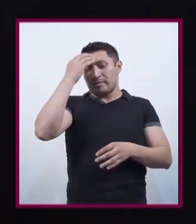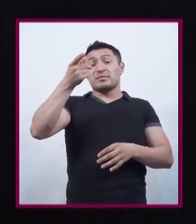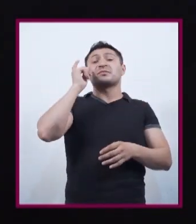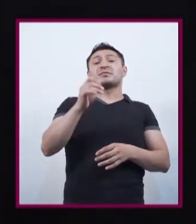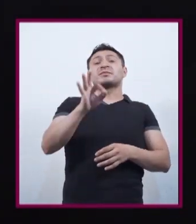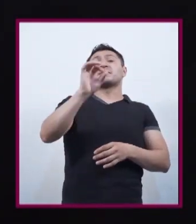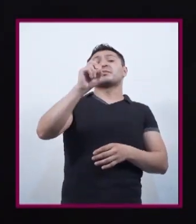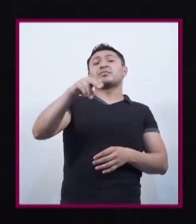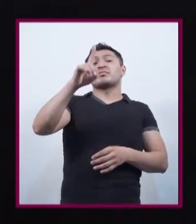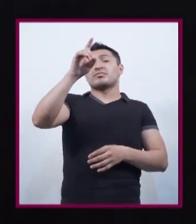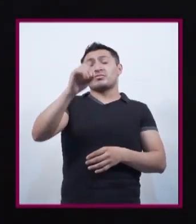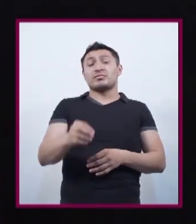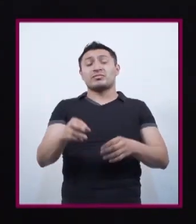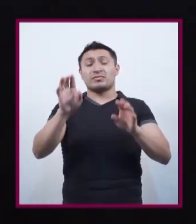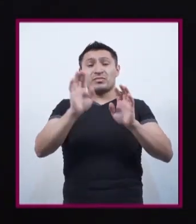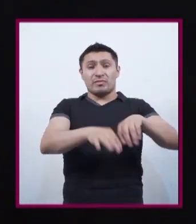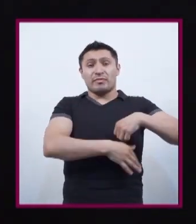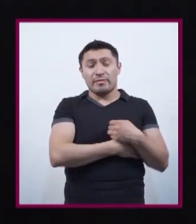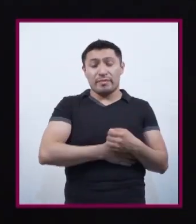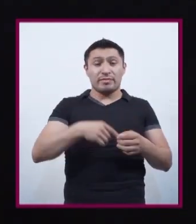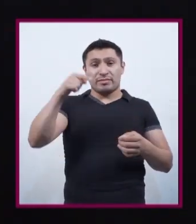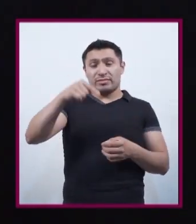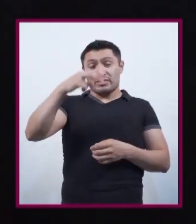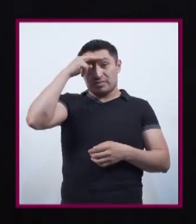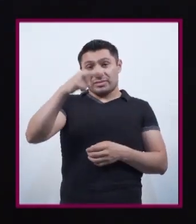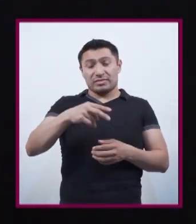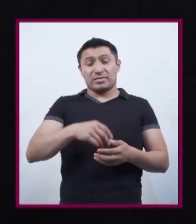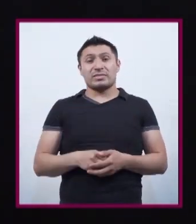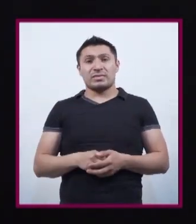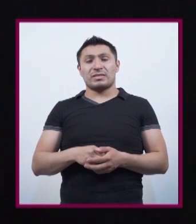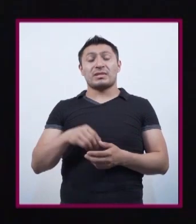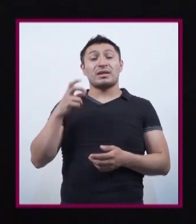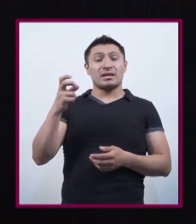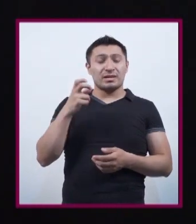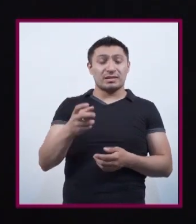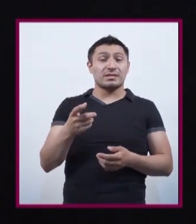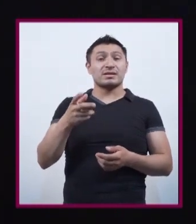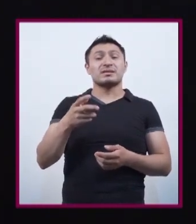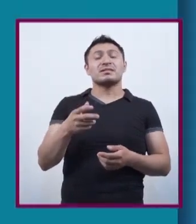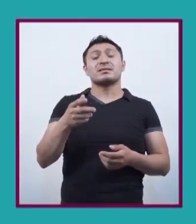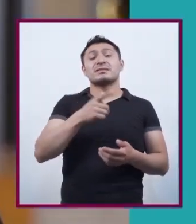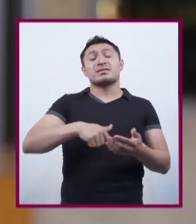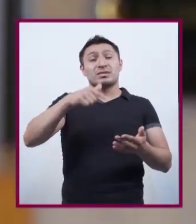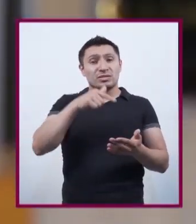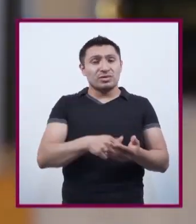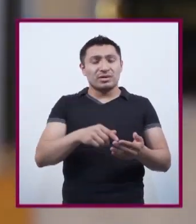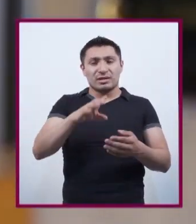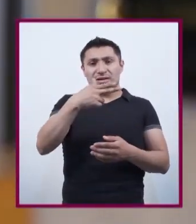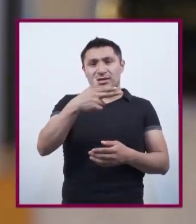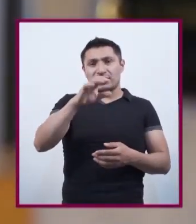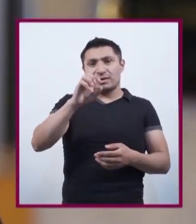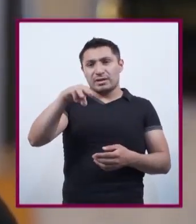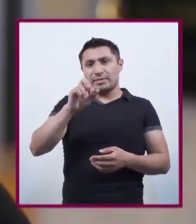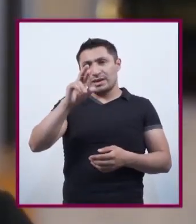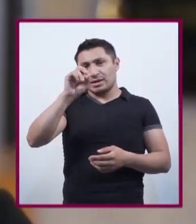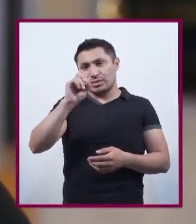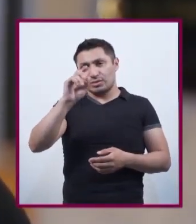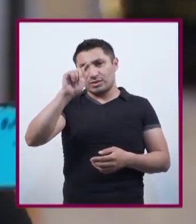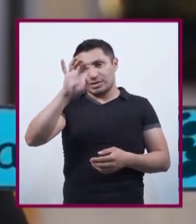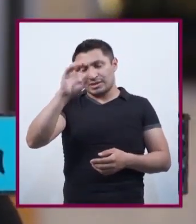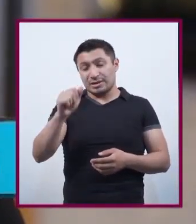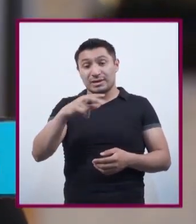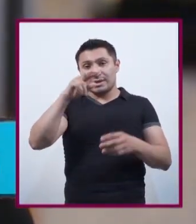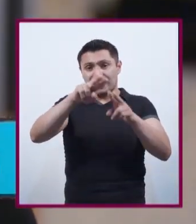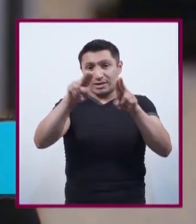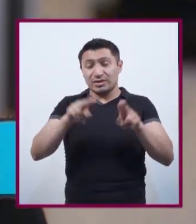documento y a través de él conocer qué es el Fondo Reservado de la Hemeroteca Nacional de México. El Fondo Reservado de la Hemeroteca Nacional de